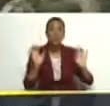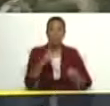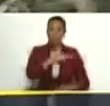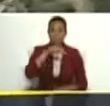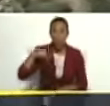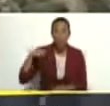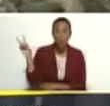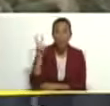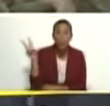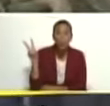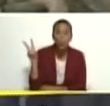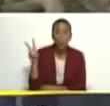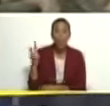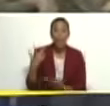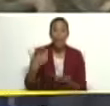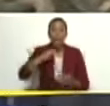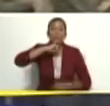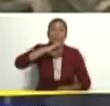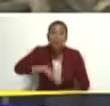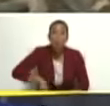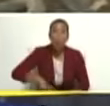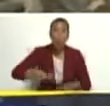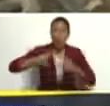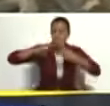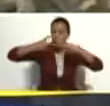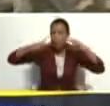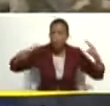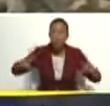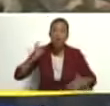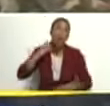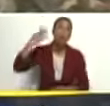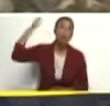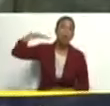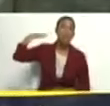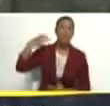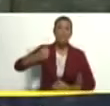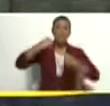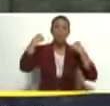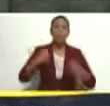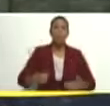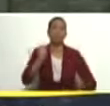Nosotros tenemos en nuestra marca, en nuestros genes originarios, el carácter